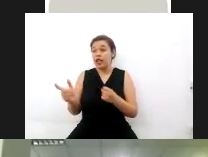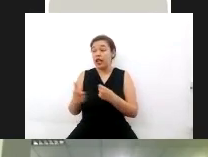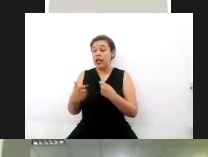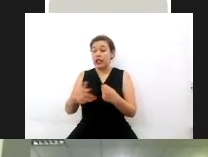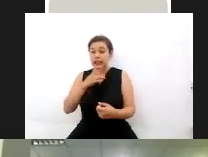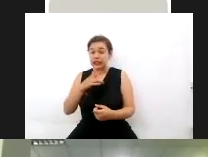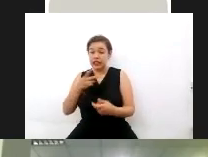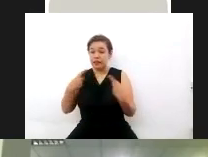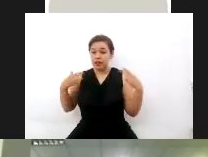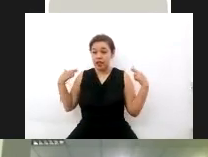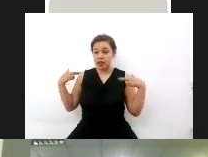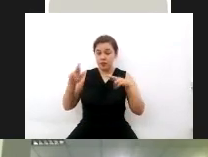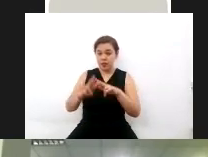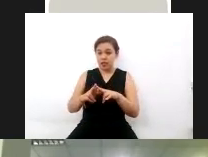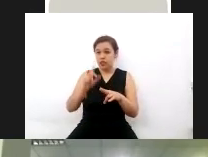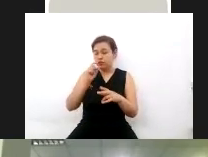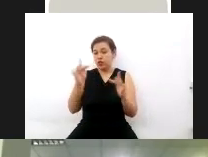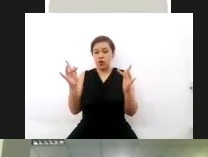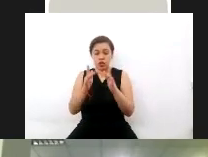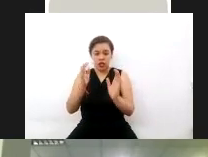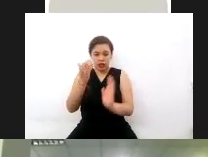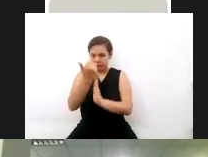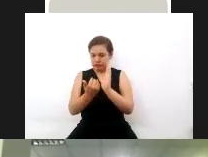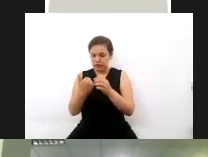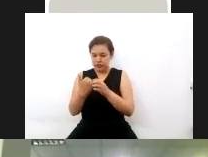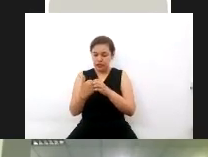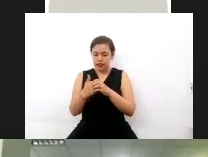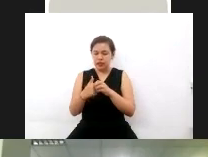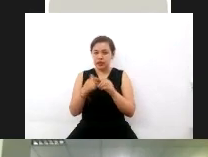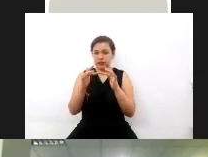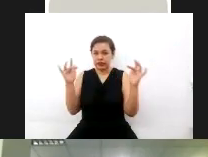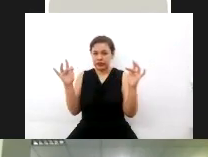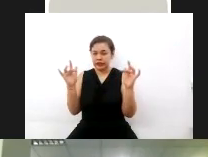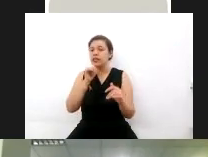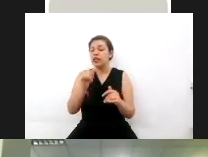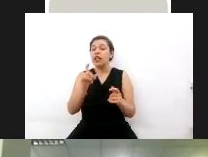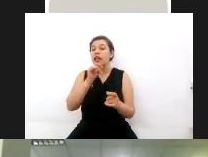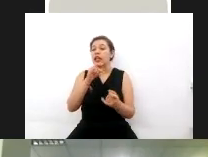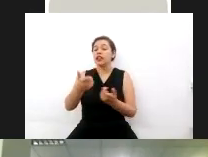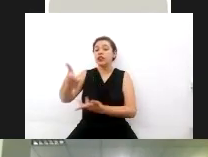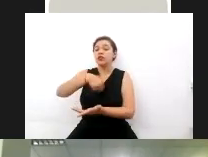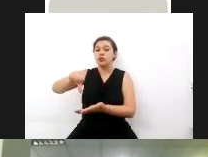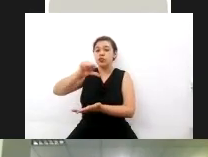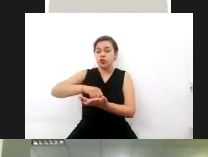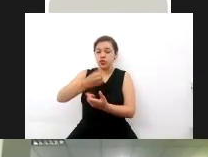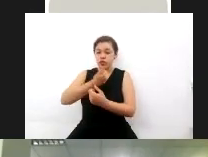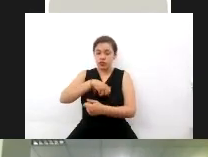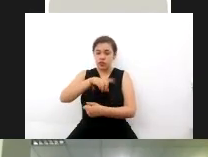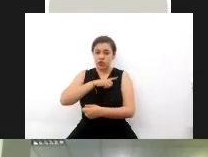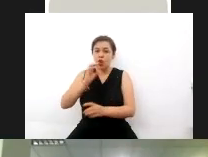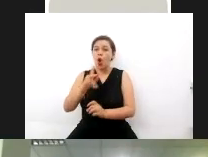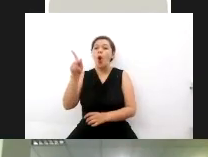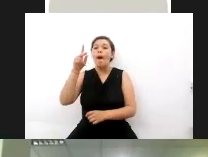persona adulta, se va a restringir el contacto y tendrá que acudir a su centro de salud o a su médico para hacerse la